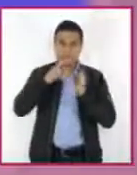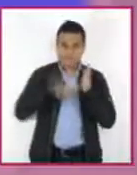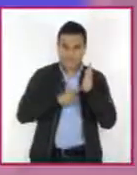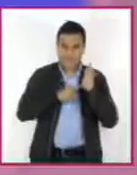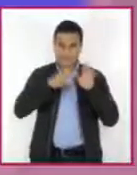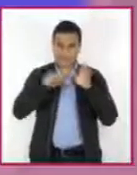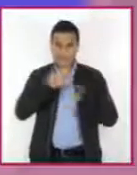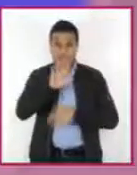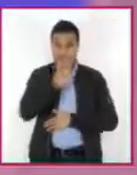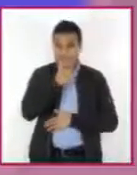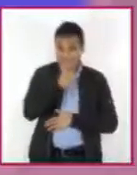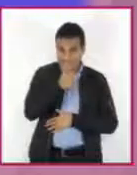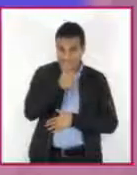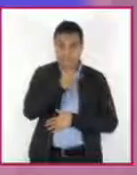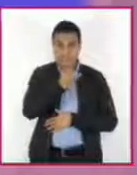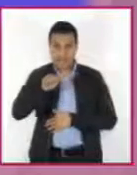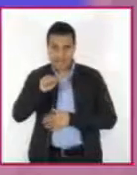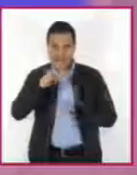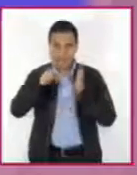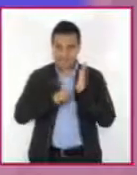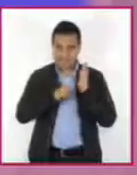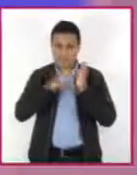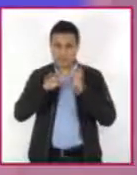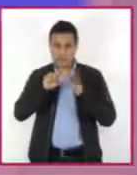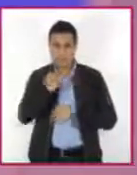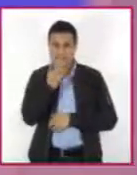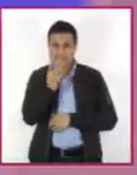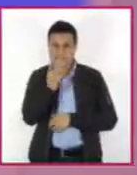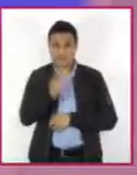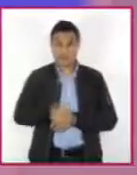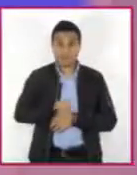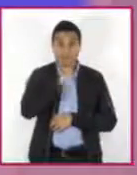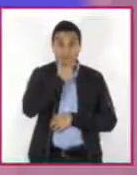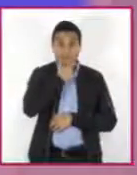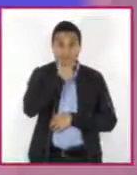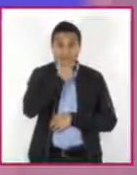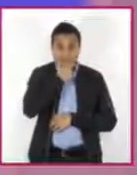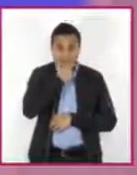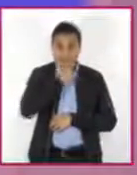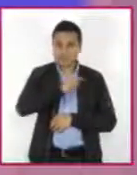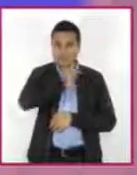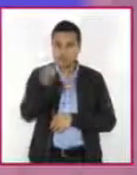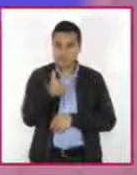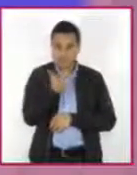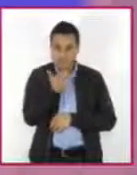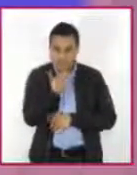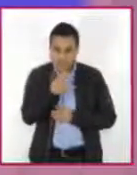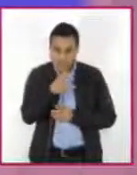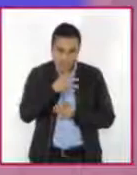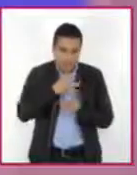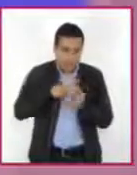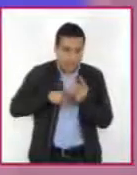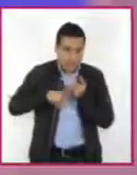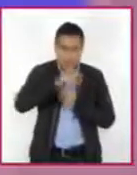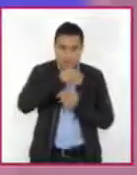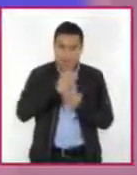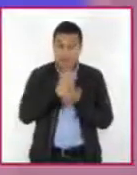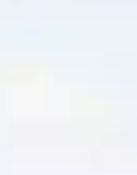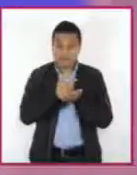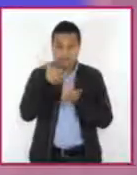y 1763 y sumió a Inglaterra en una severa crisis económica.